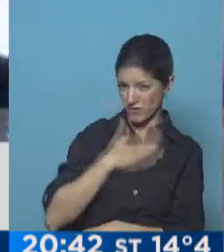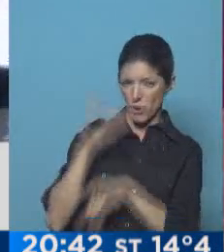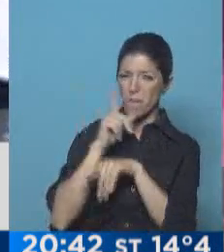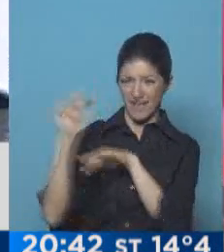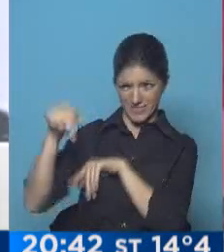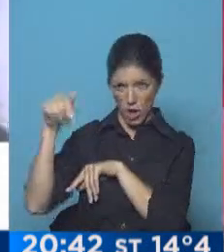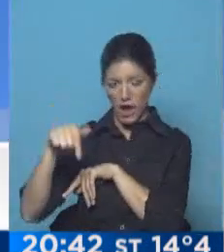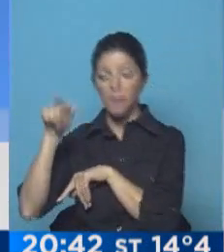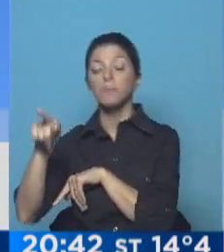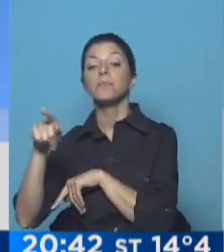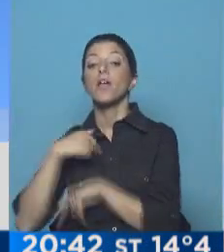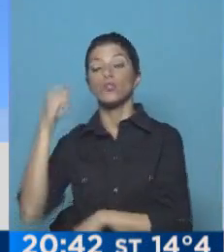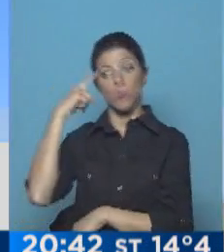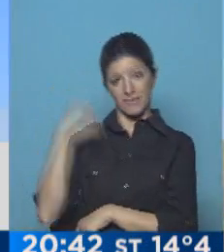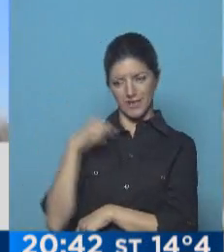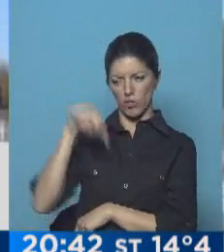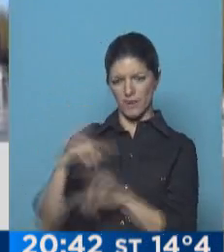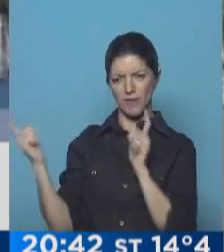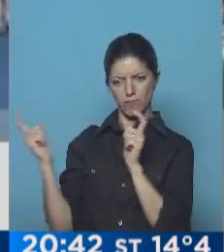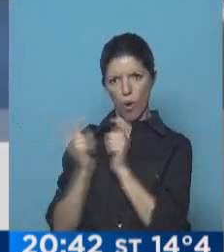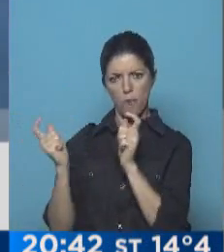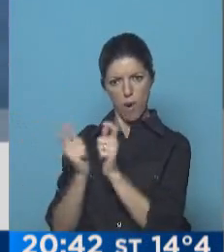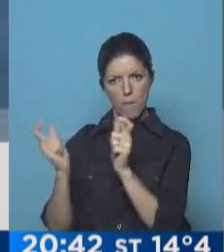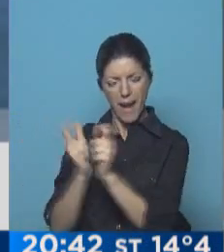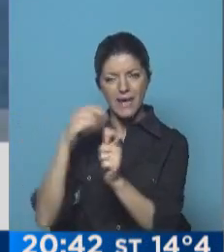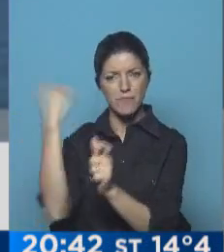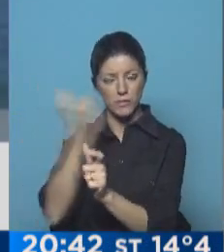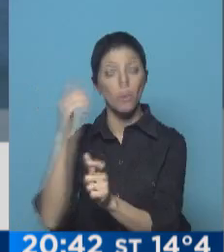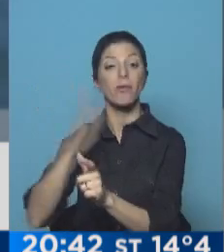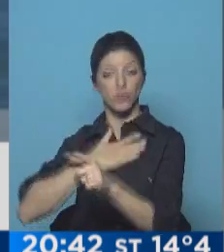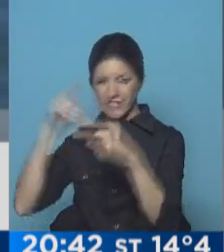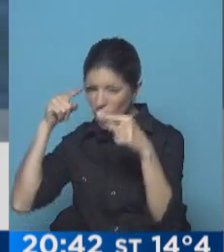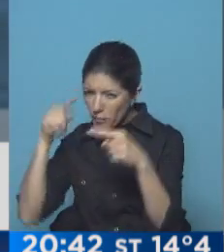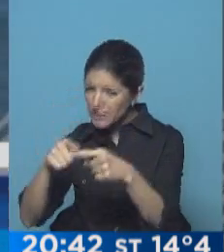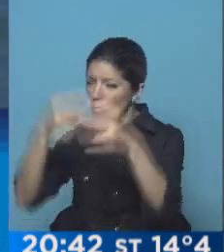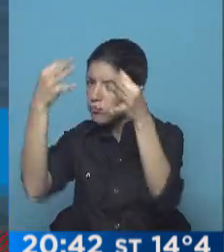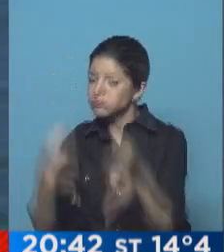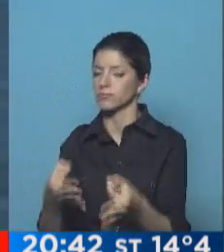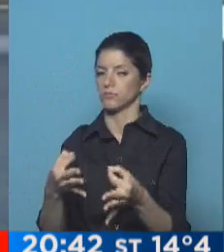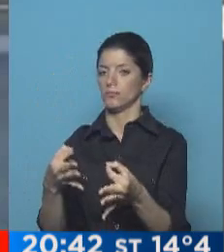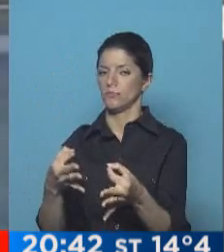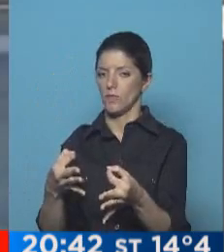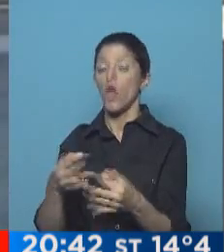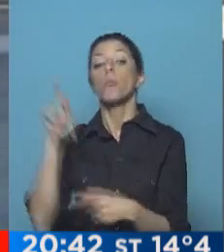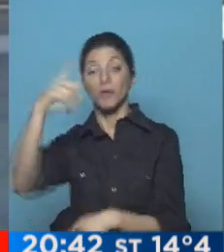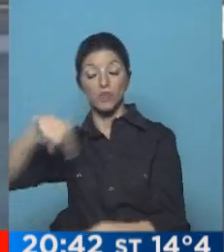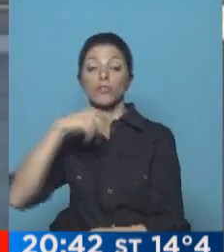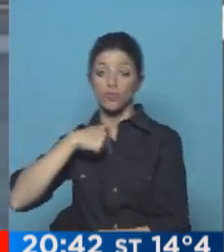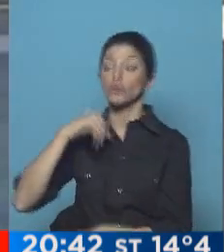cuenta estas reuniones tan importantes, el objetivo se está cumpliendo bien, ¿no? El hecho de que se nos escuche,